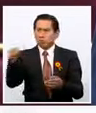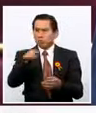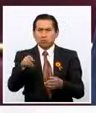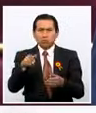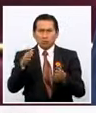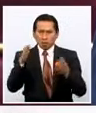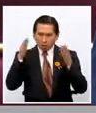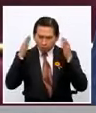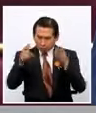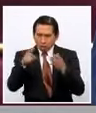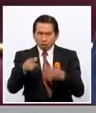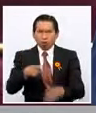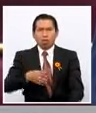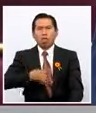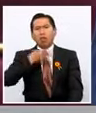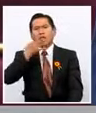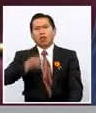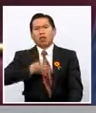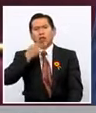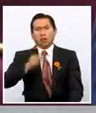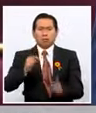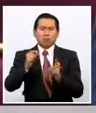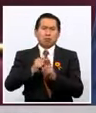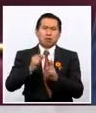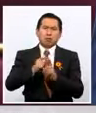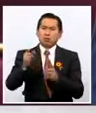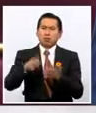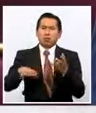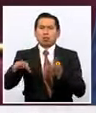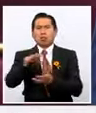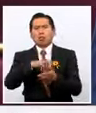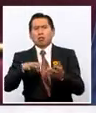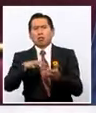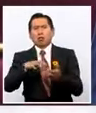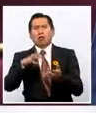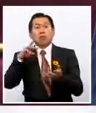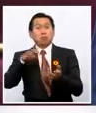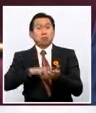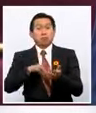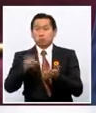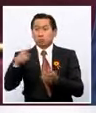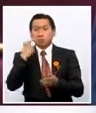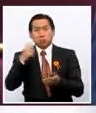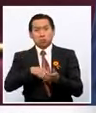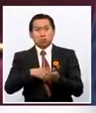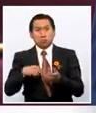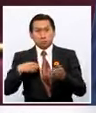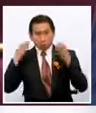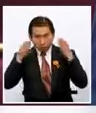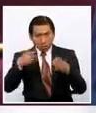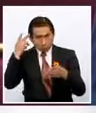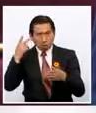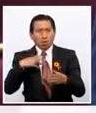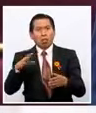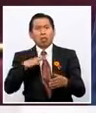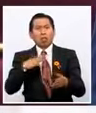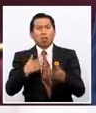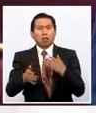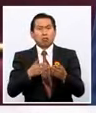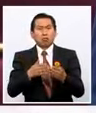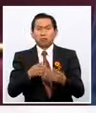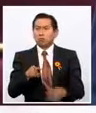llenándose la boca con palabras complicadas para justificar sus intereses políticos y